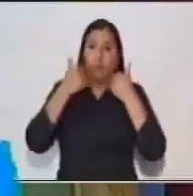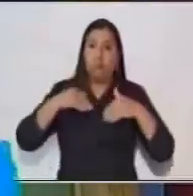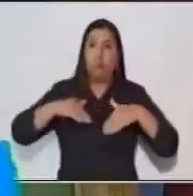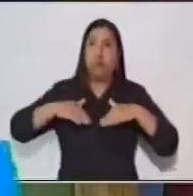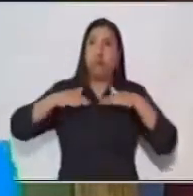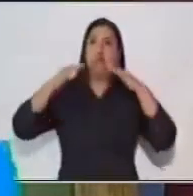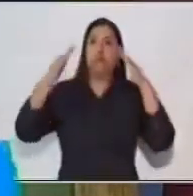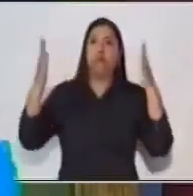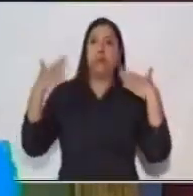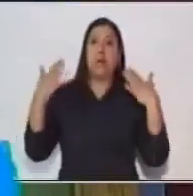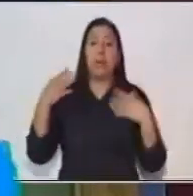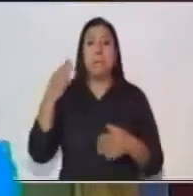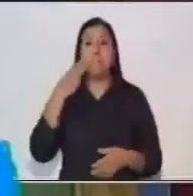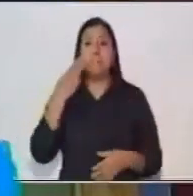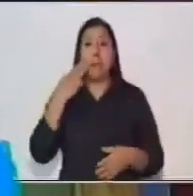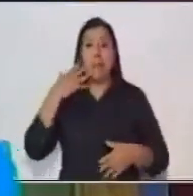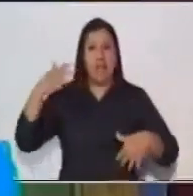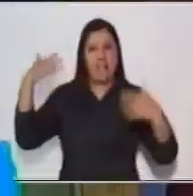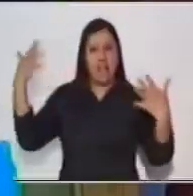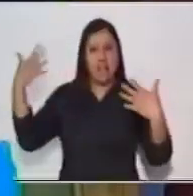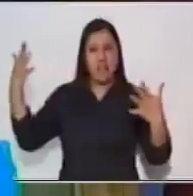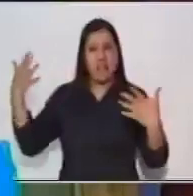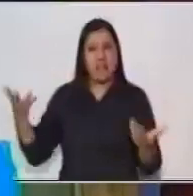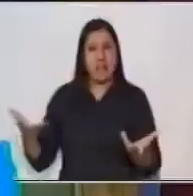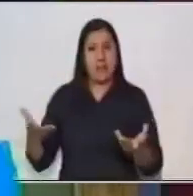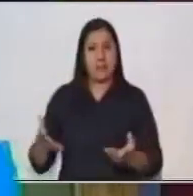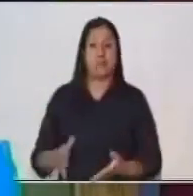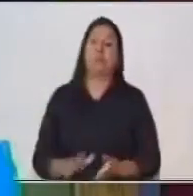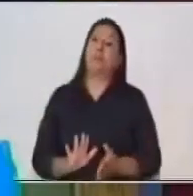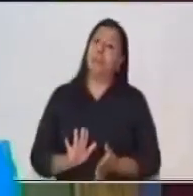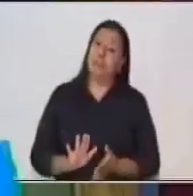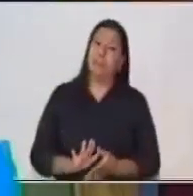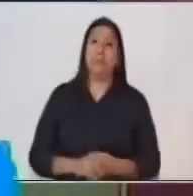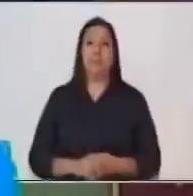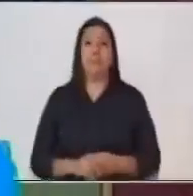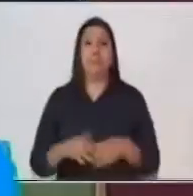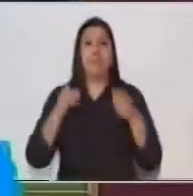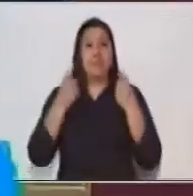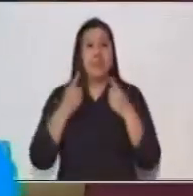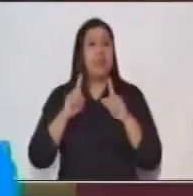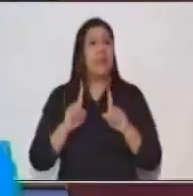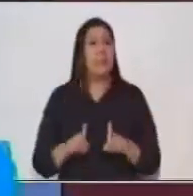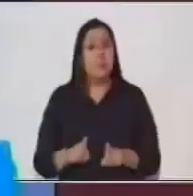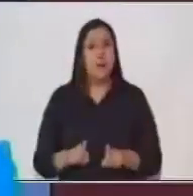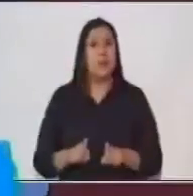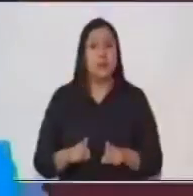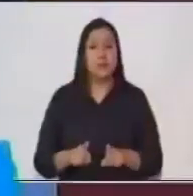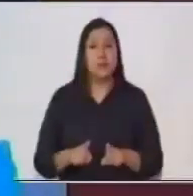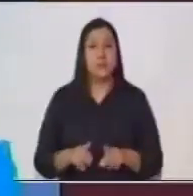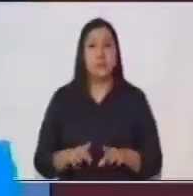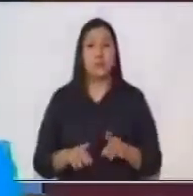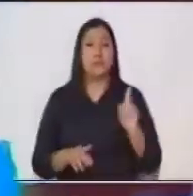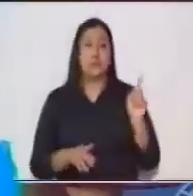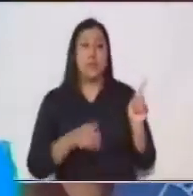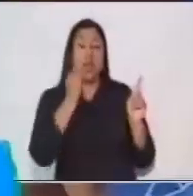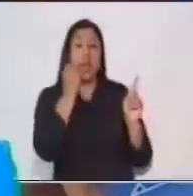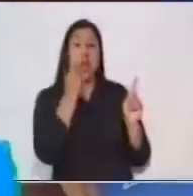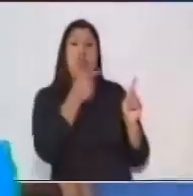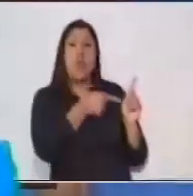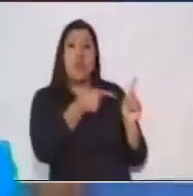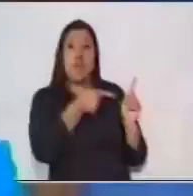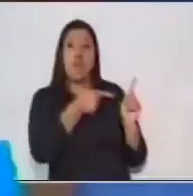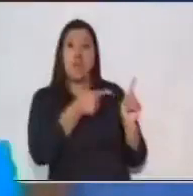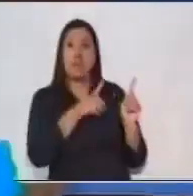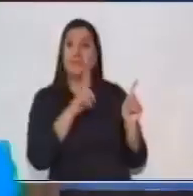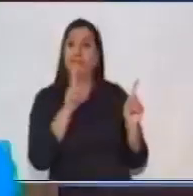regañar. Pero, ¿qué pasa? Que Ceferino no hace caso,